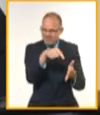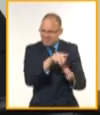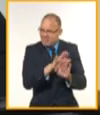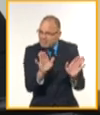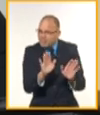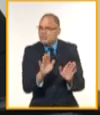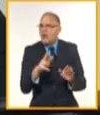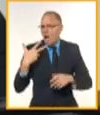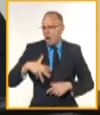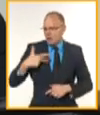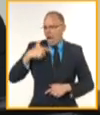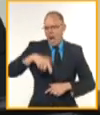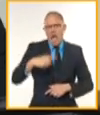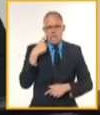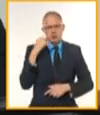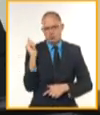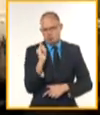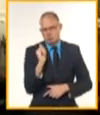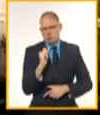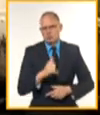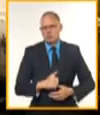reportes en nuestra Mesa Redonda.